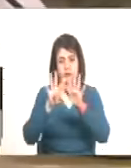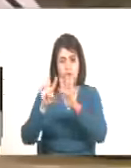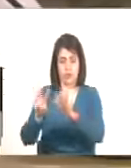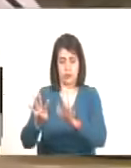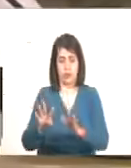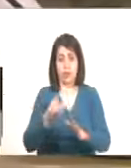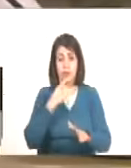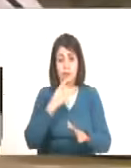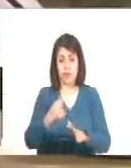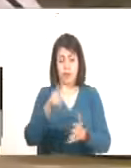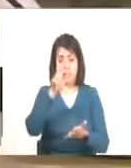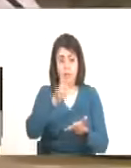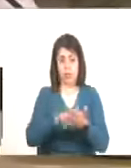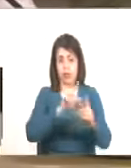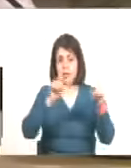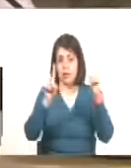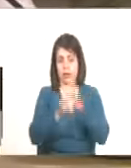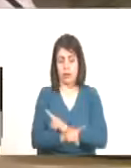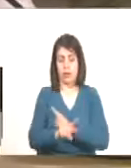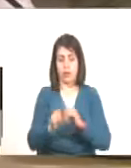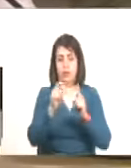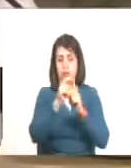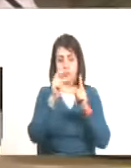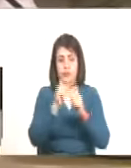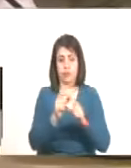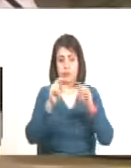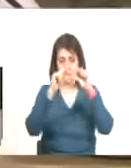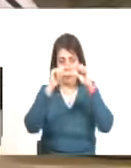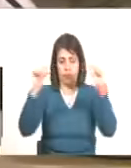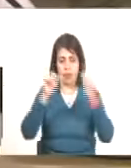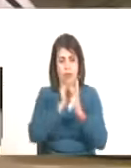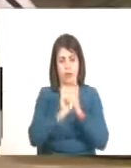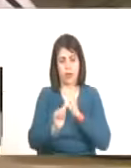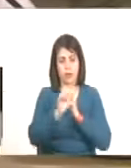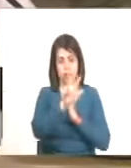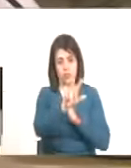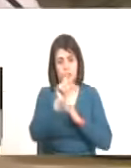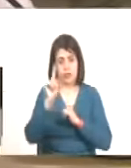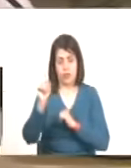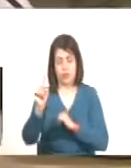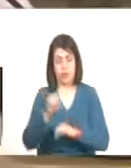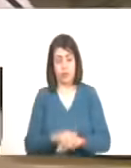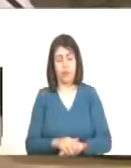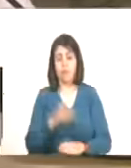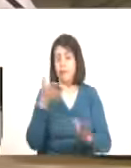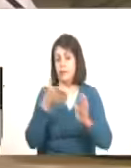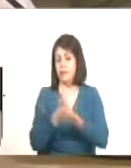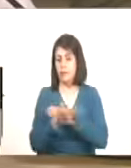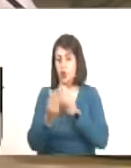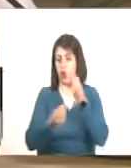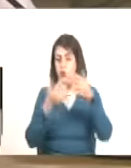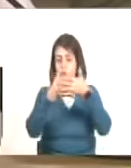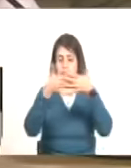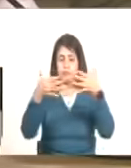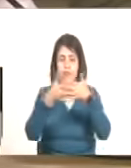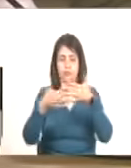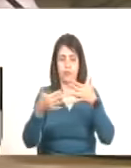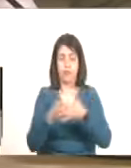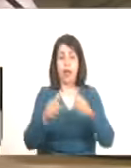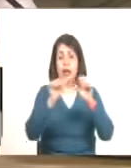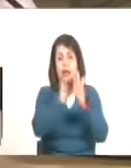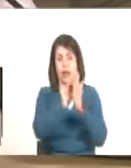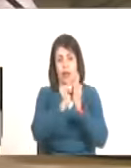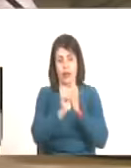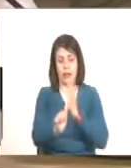69º. Se propone aprobar con modificación la denominación del epígrafe del artículo 31, el cual queda redactado en los siguientes